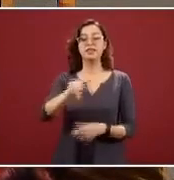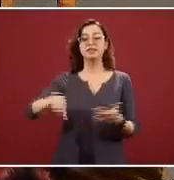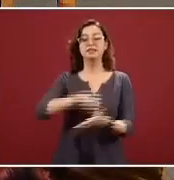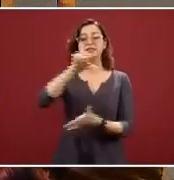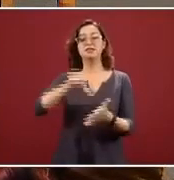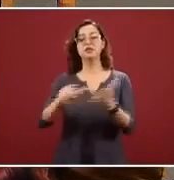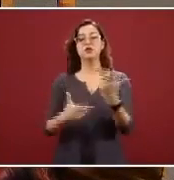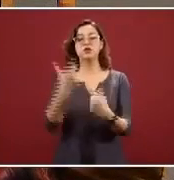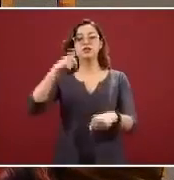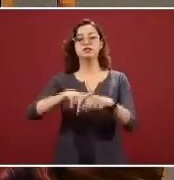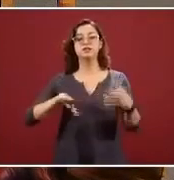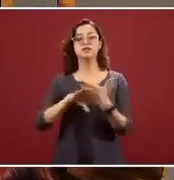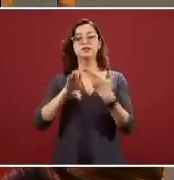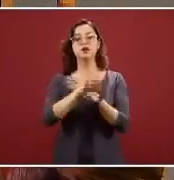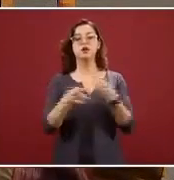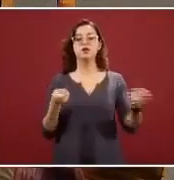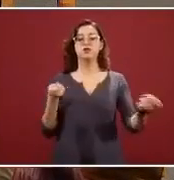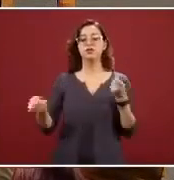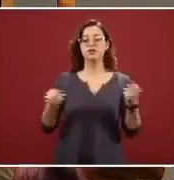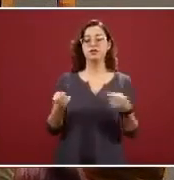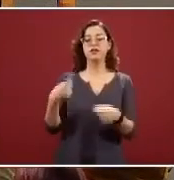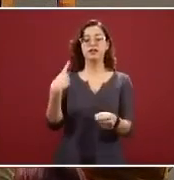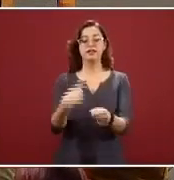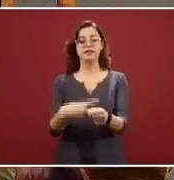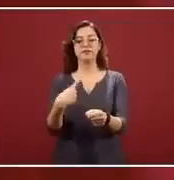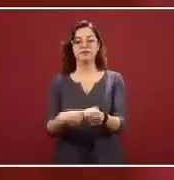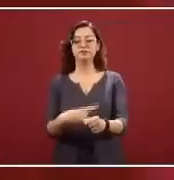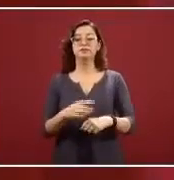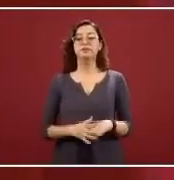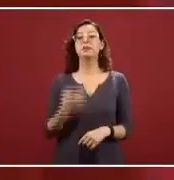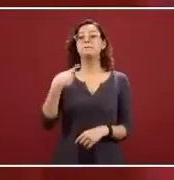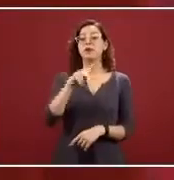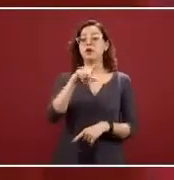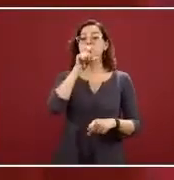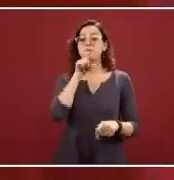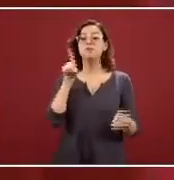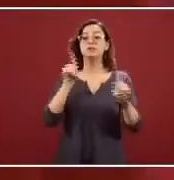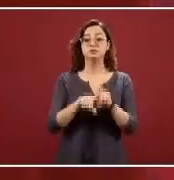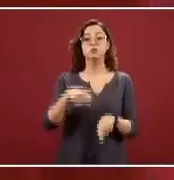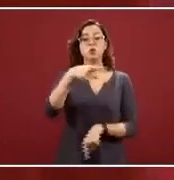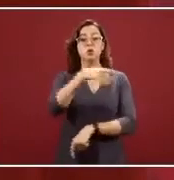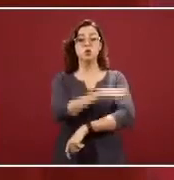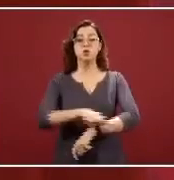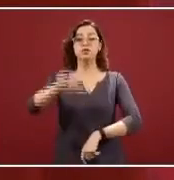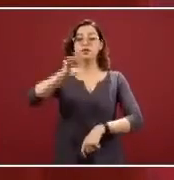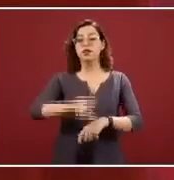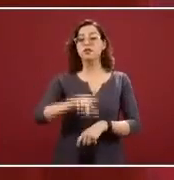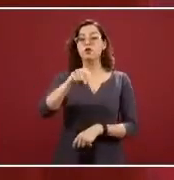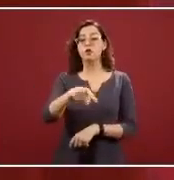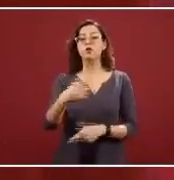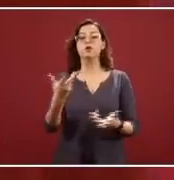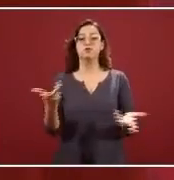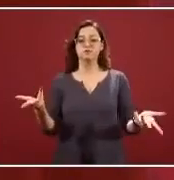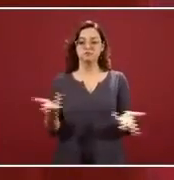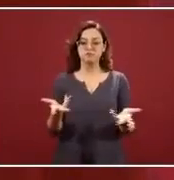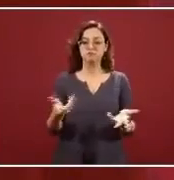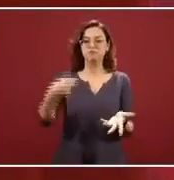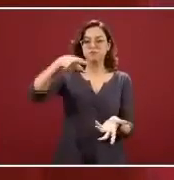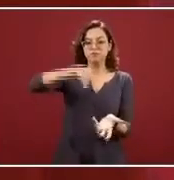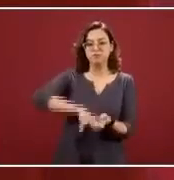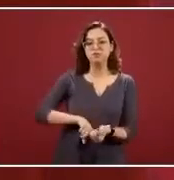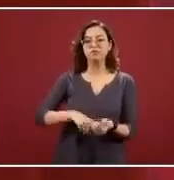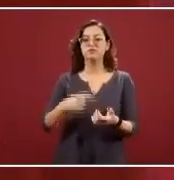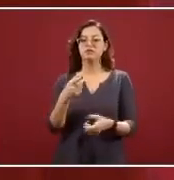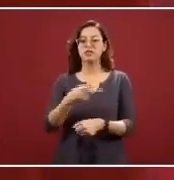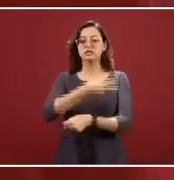de Prevención y Control de Enfermedades, pero además también es el coordinador del componente de acción dentro del